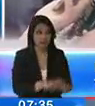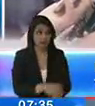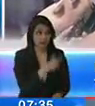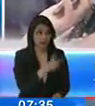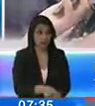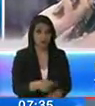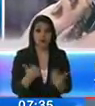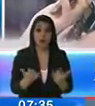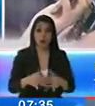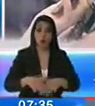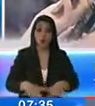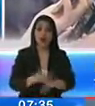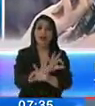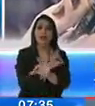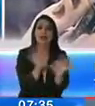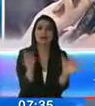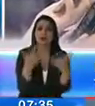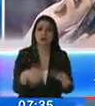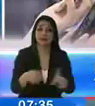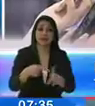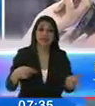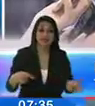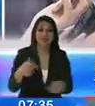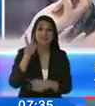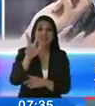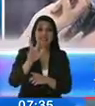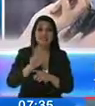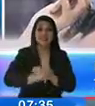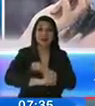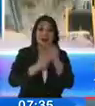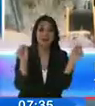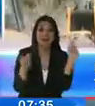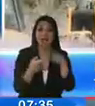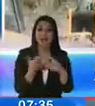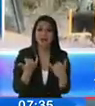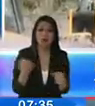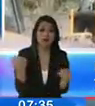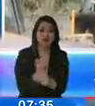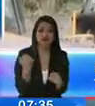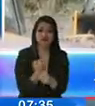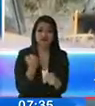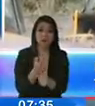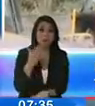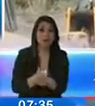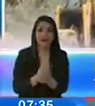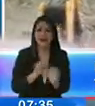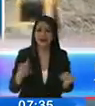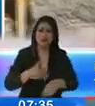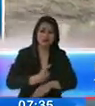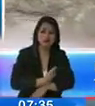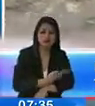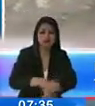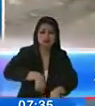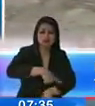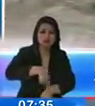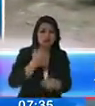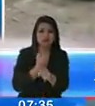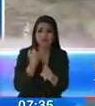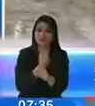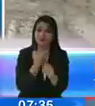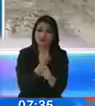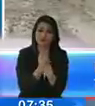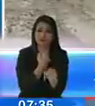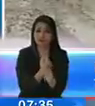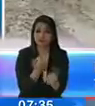está limpio hemos trabajado de las 3 de la mañana del día más atrás ahora sin parar una parte del canal fue averiada entonces estamos reparando las